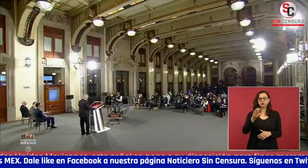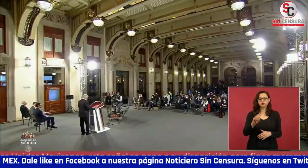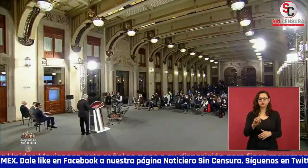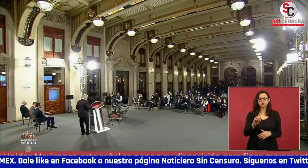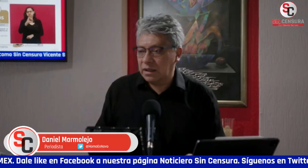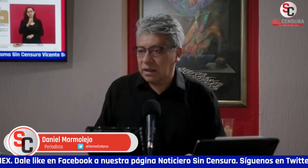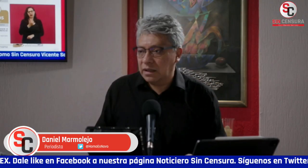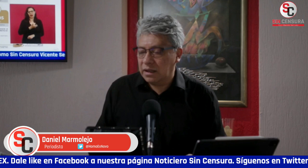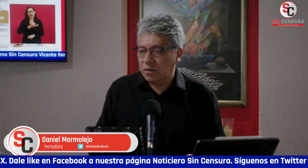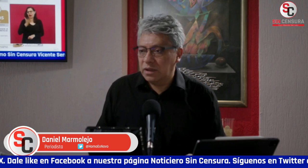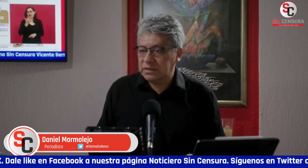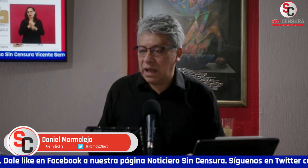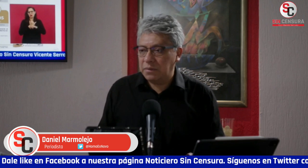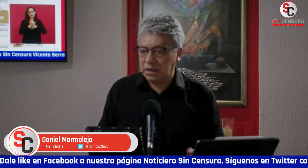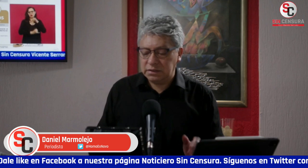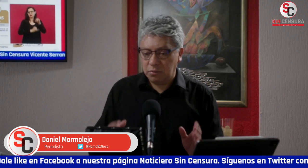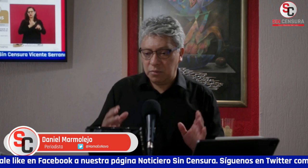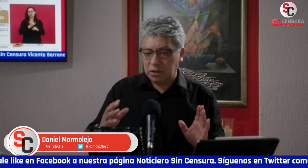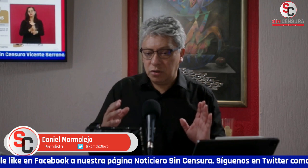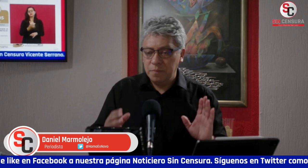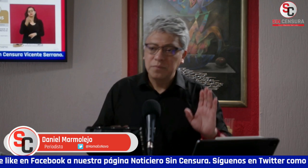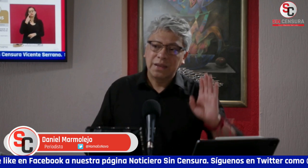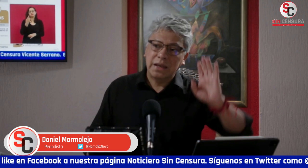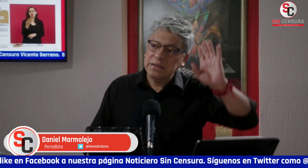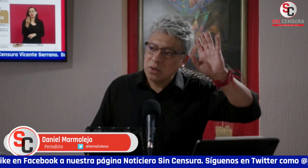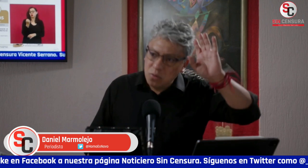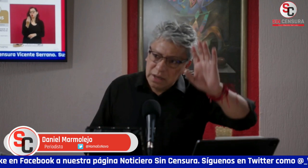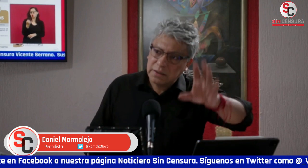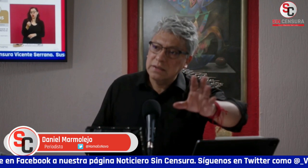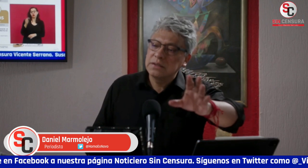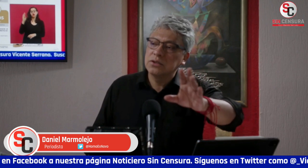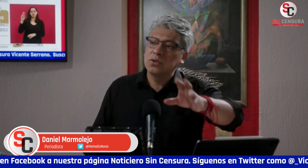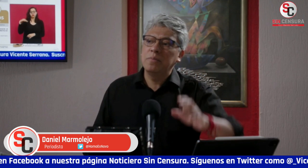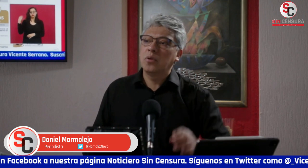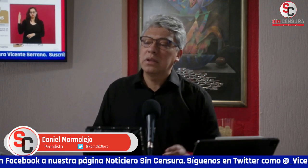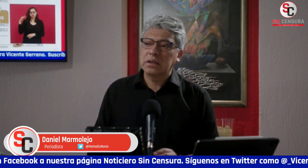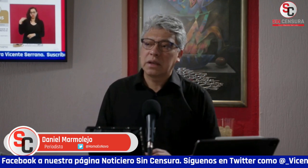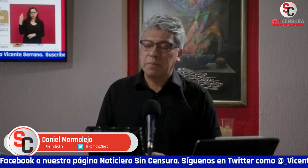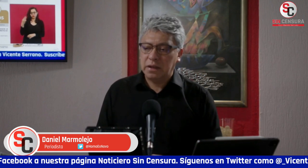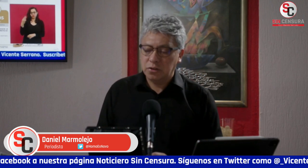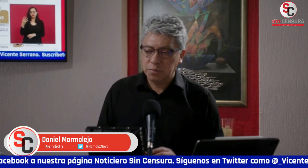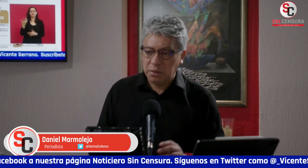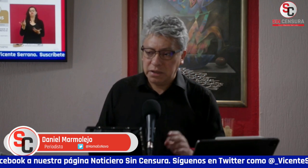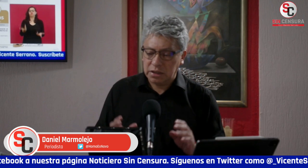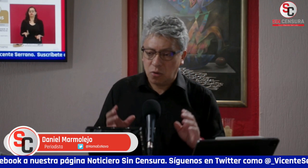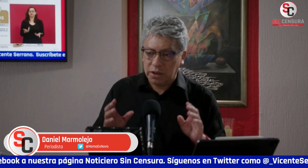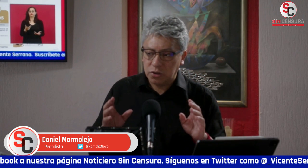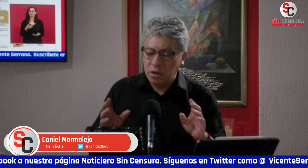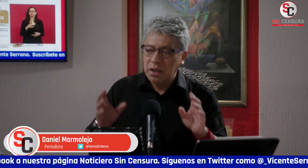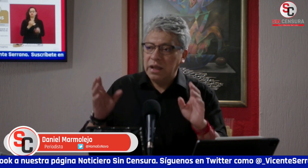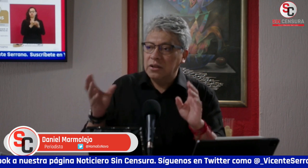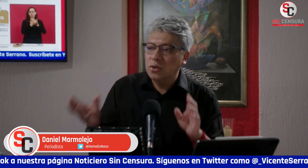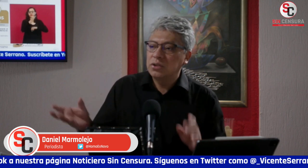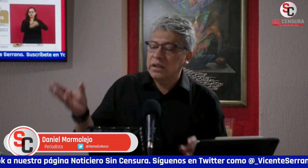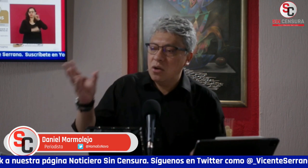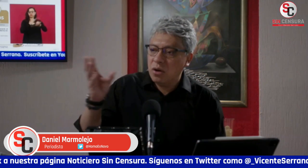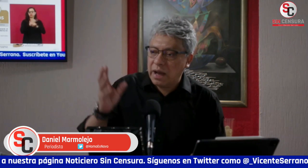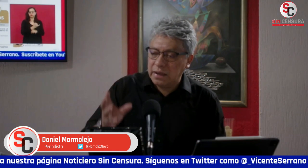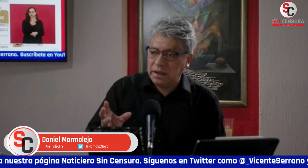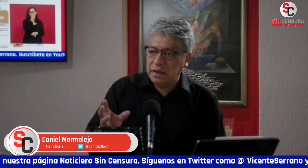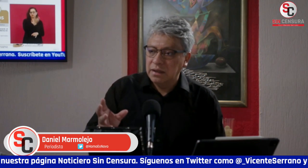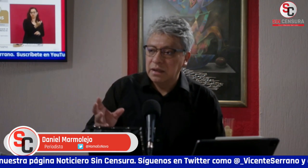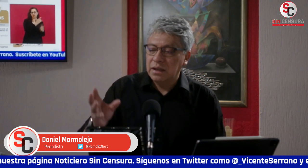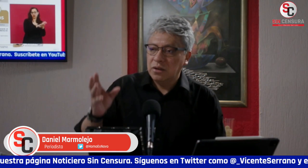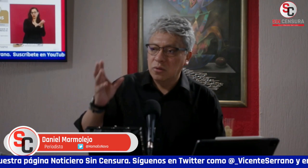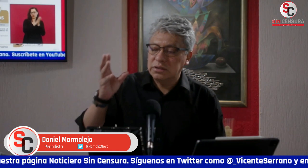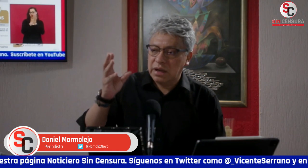más que lo deseable en este momento que es una transición política para el 2024 en donde no